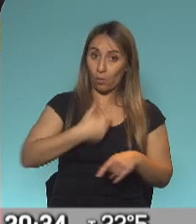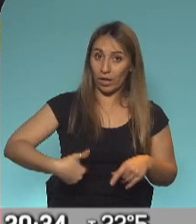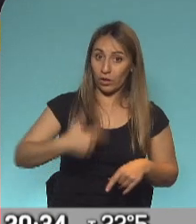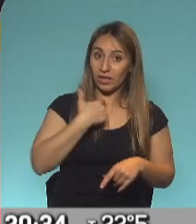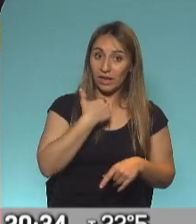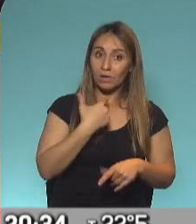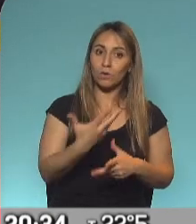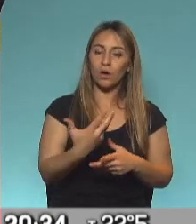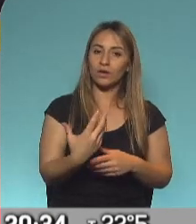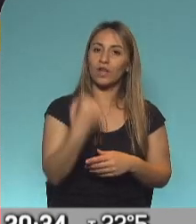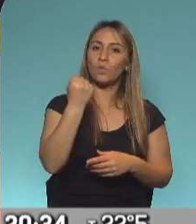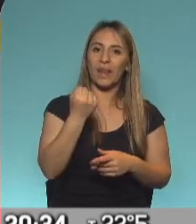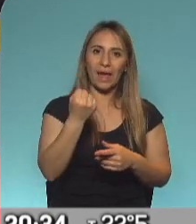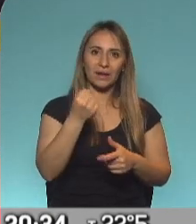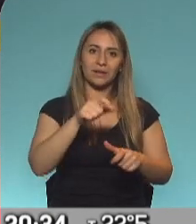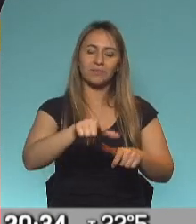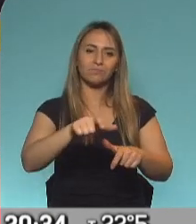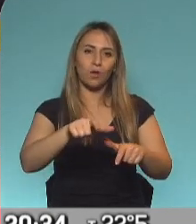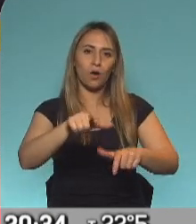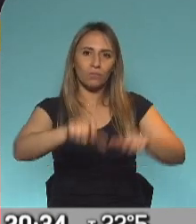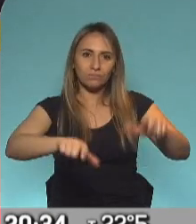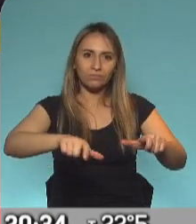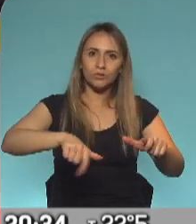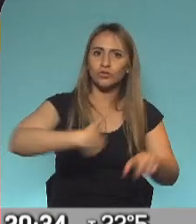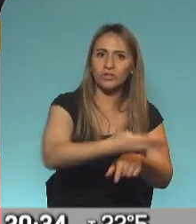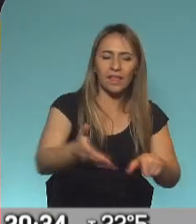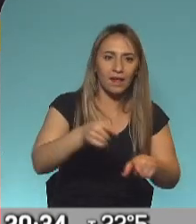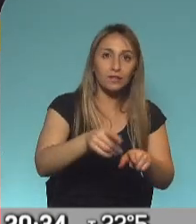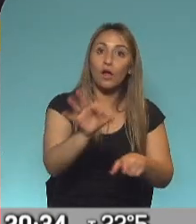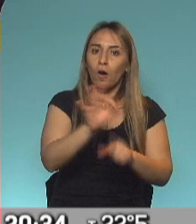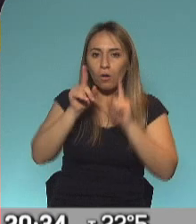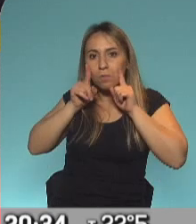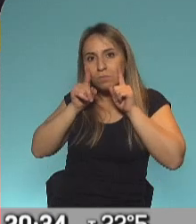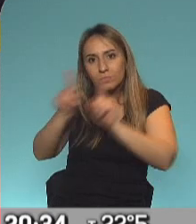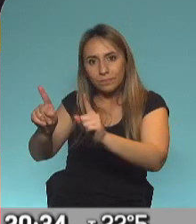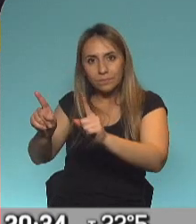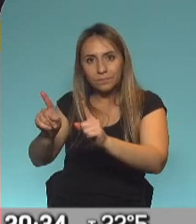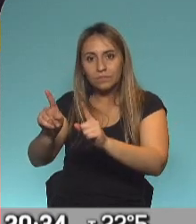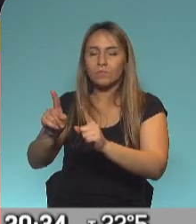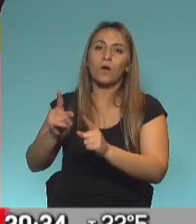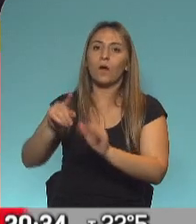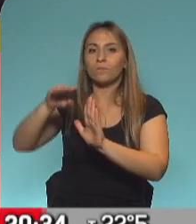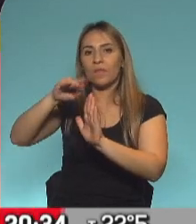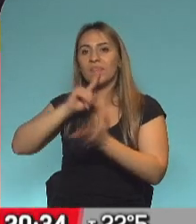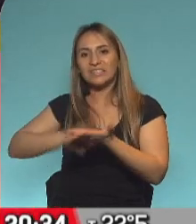la calle en esa jerga bien de la política, o bien iba a priorizar las medidas